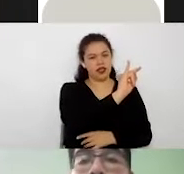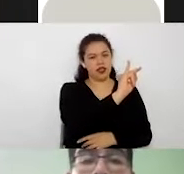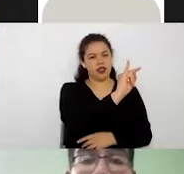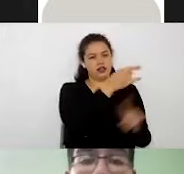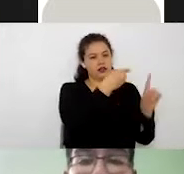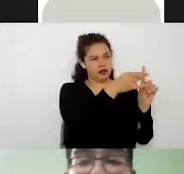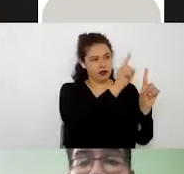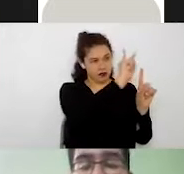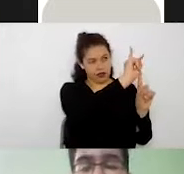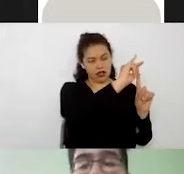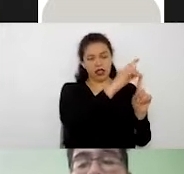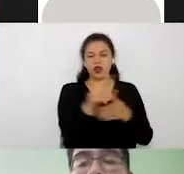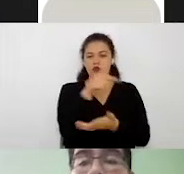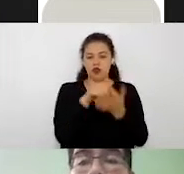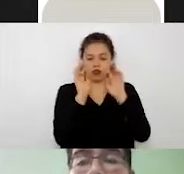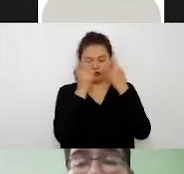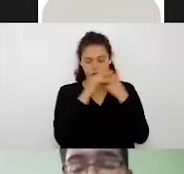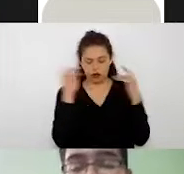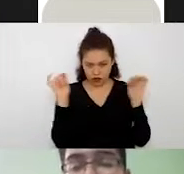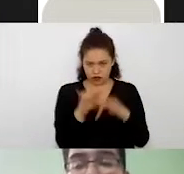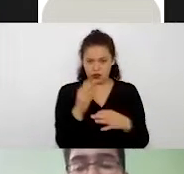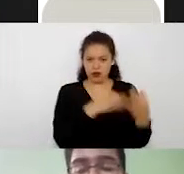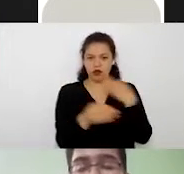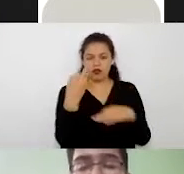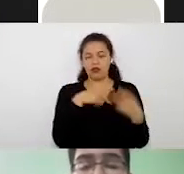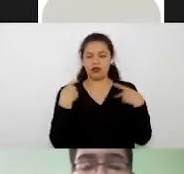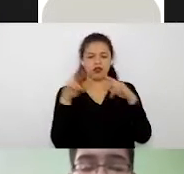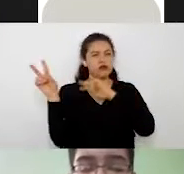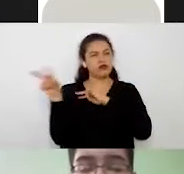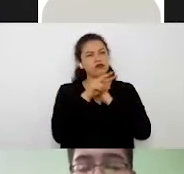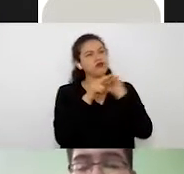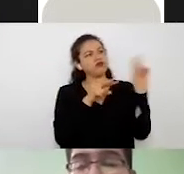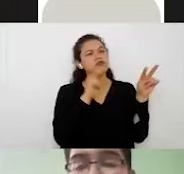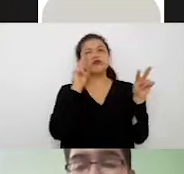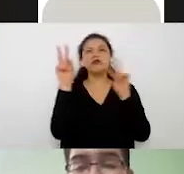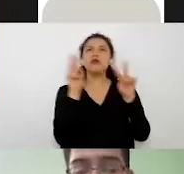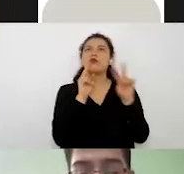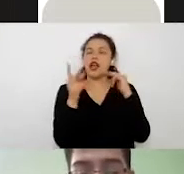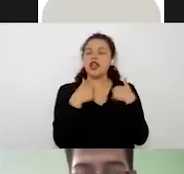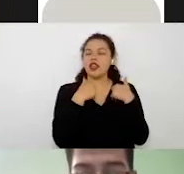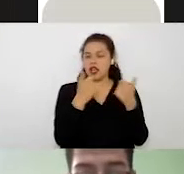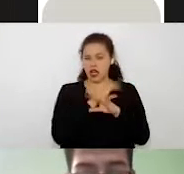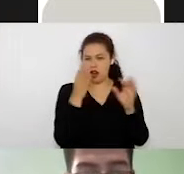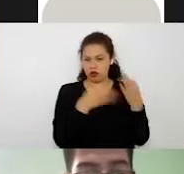punto de reunión, que sea visible para todos y que todos entiendan. ¿Cómo se hace esto?